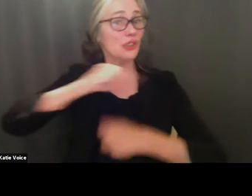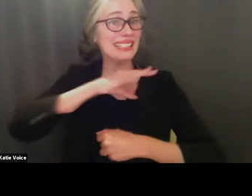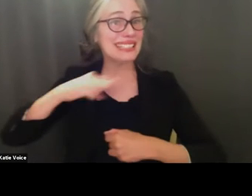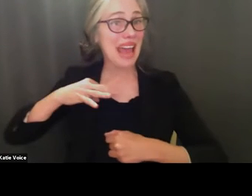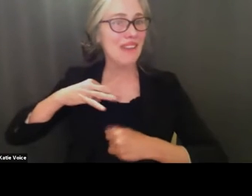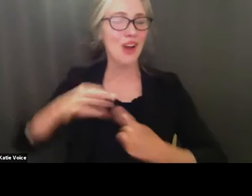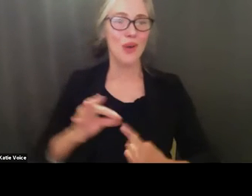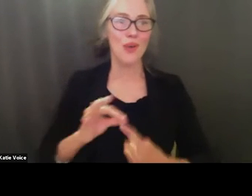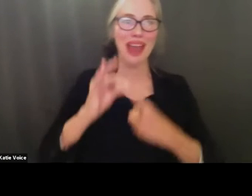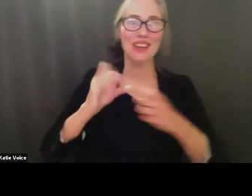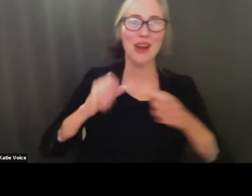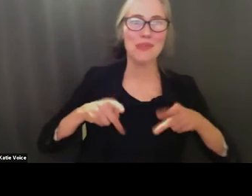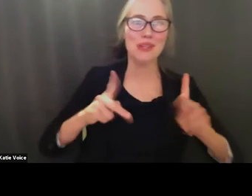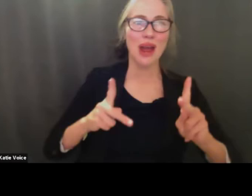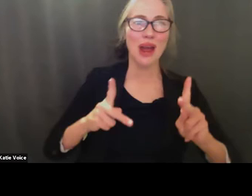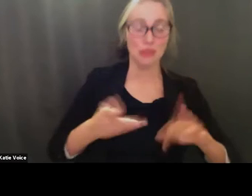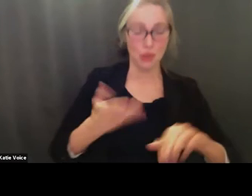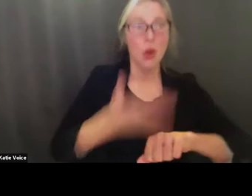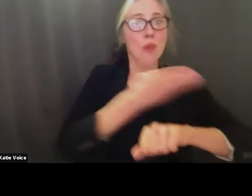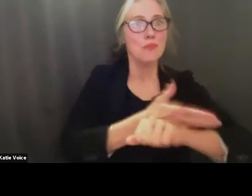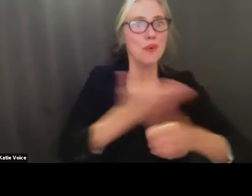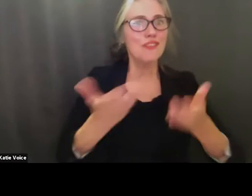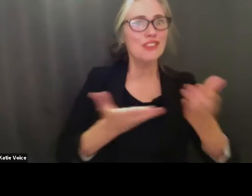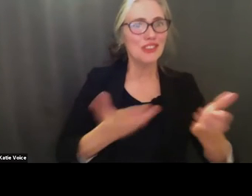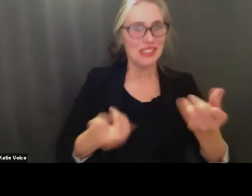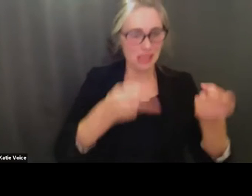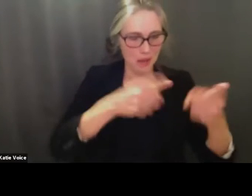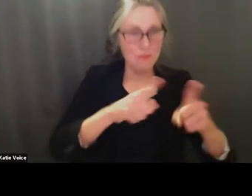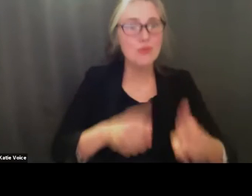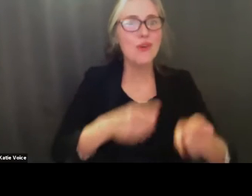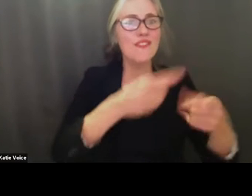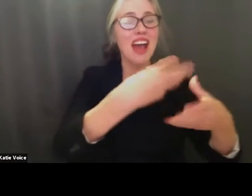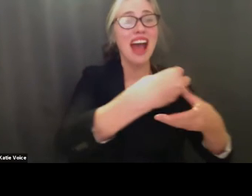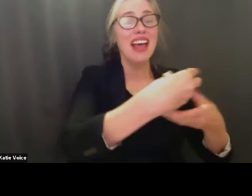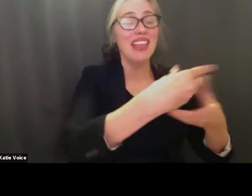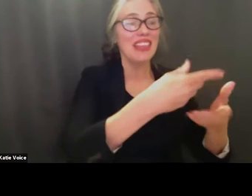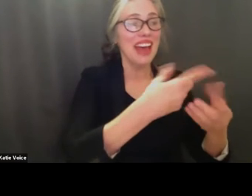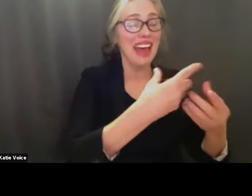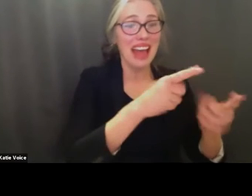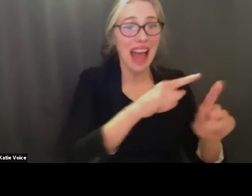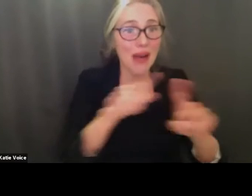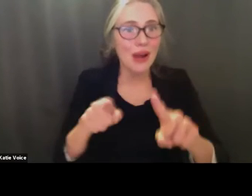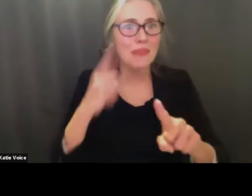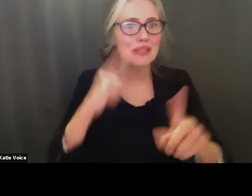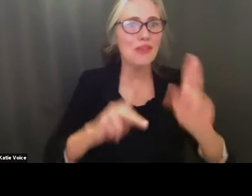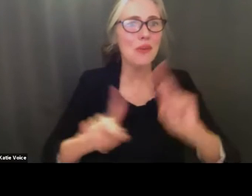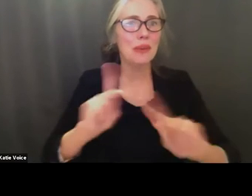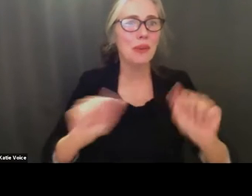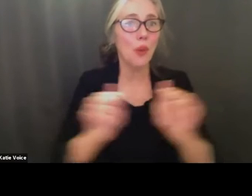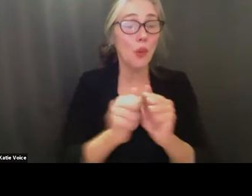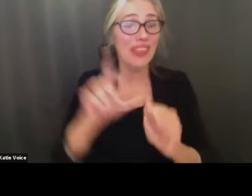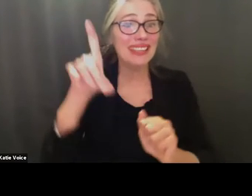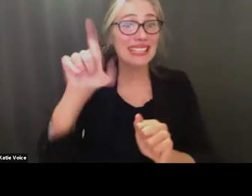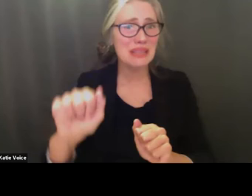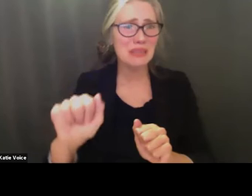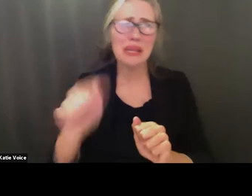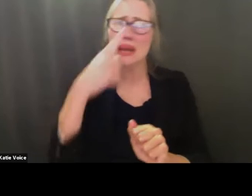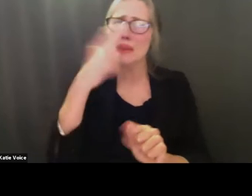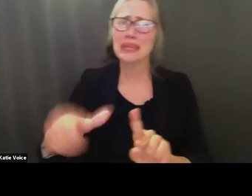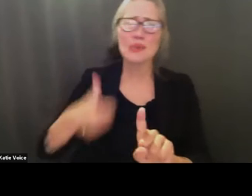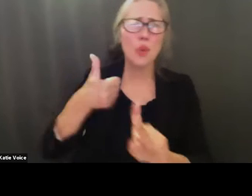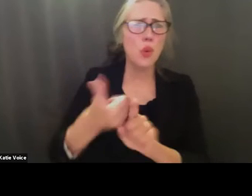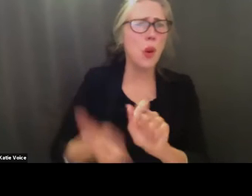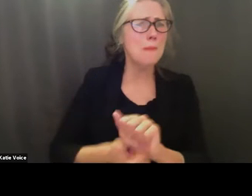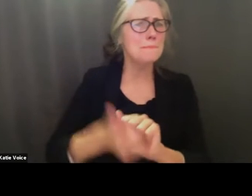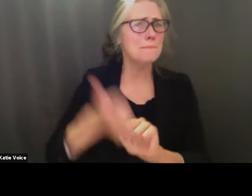liderados por el distrito. Tenemos la oportunidad para mejorar los resultados entre los estudiantes que tienen la mayor necesidad y que se